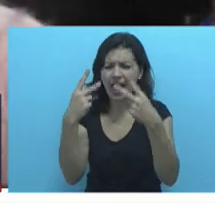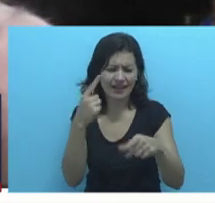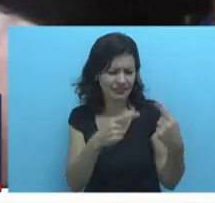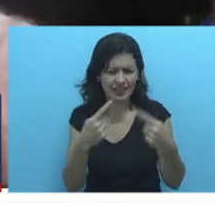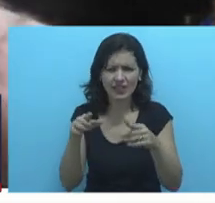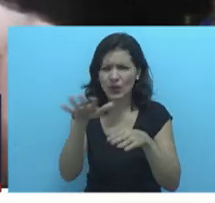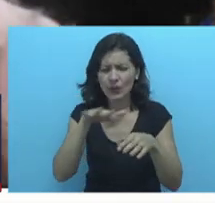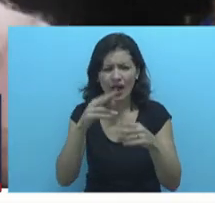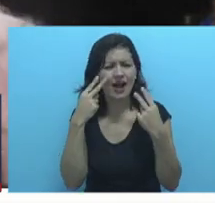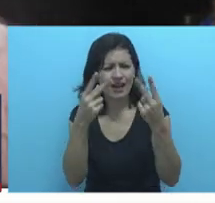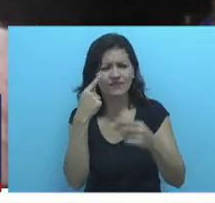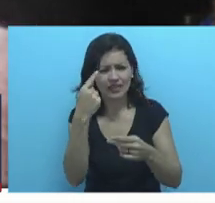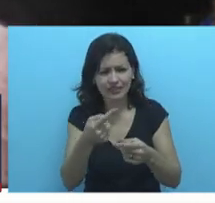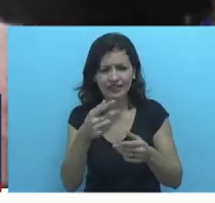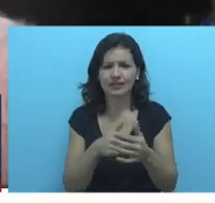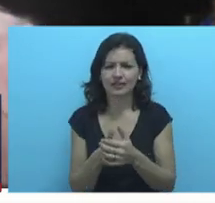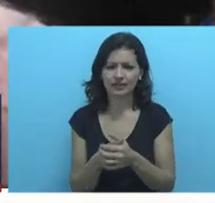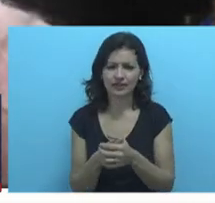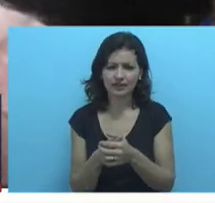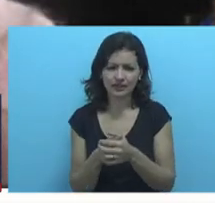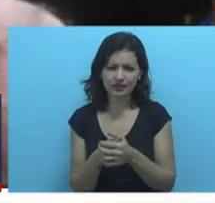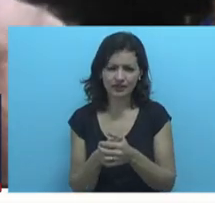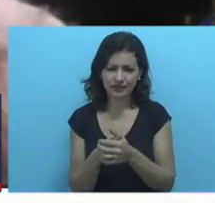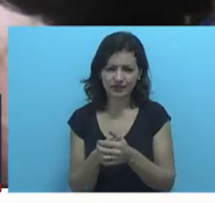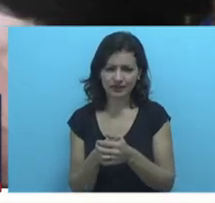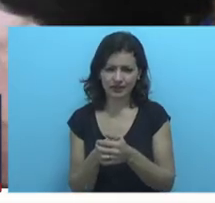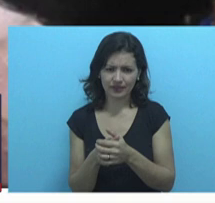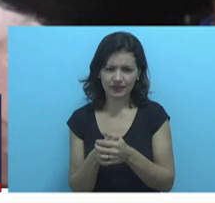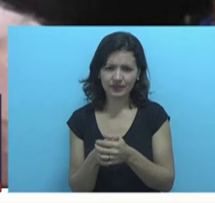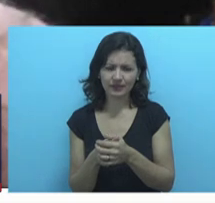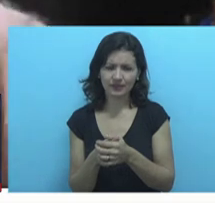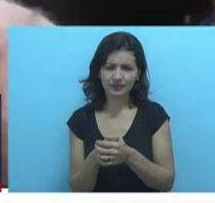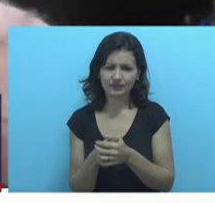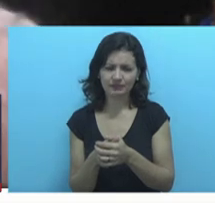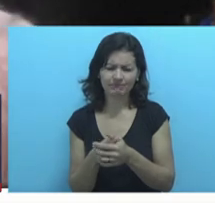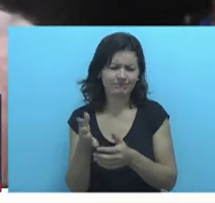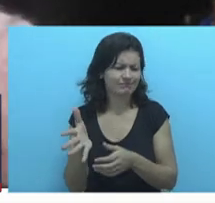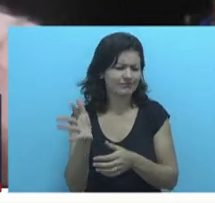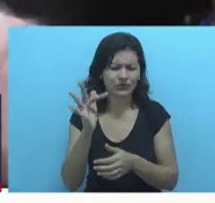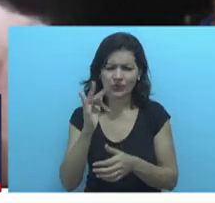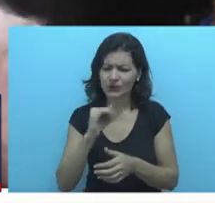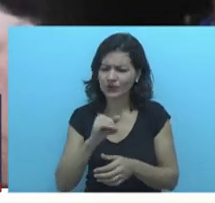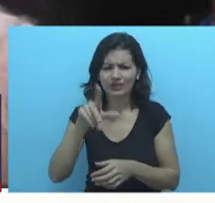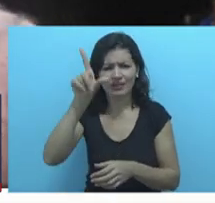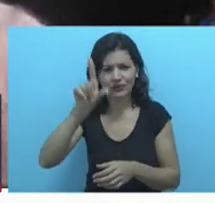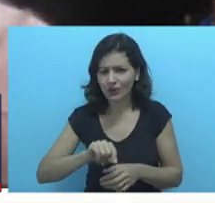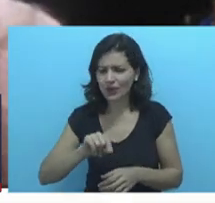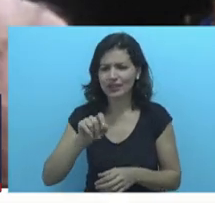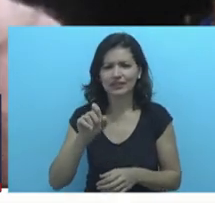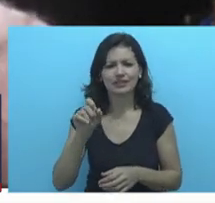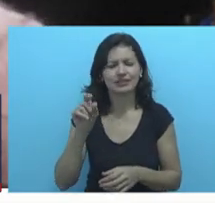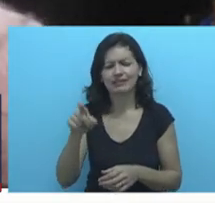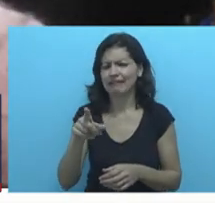más por visitar, siempre quería ir a un lugar más para visitar. Todos los días, todo el día, no había